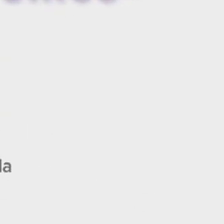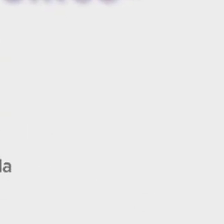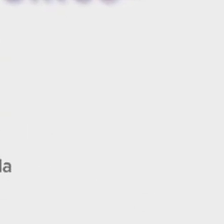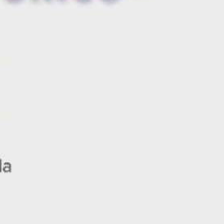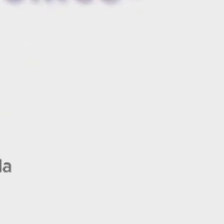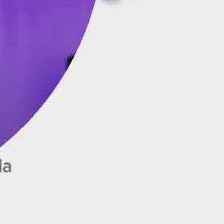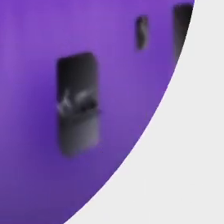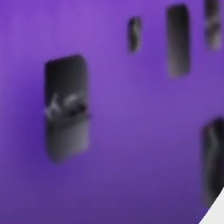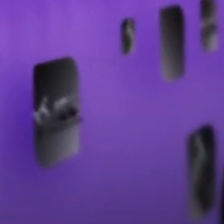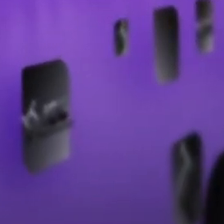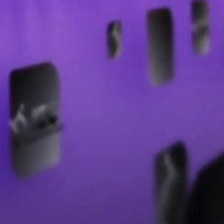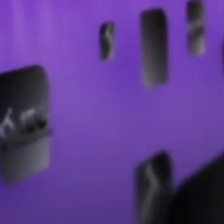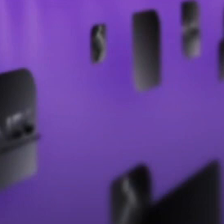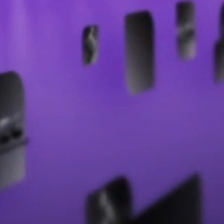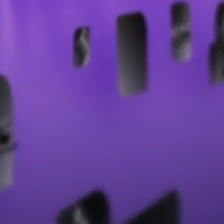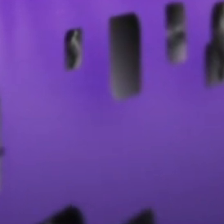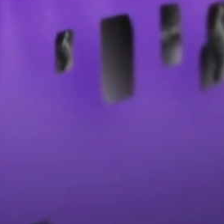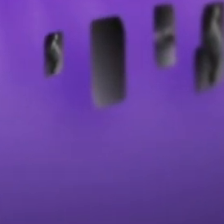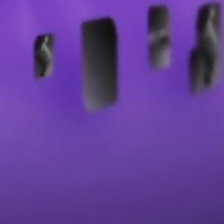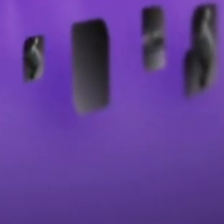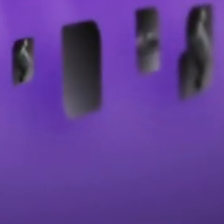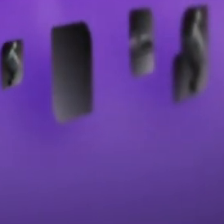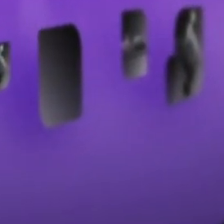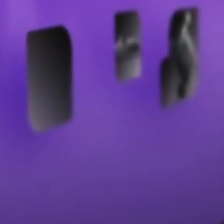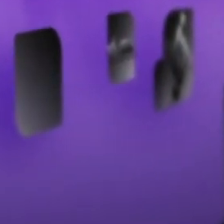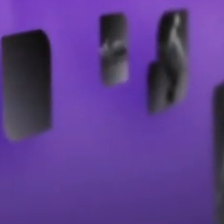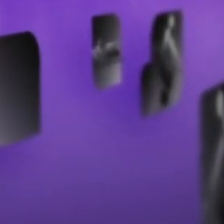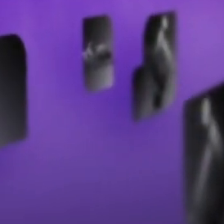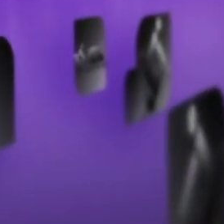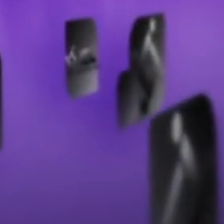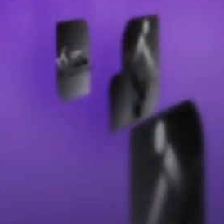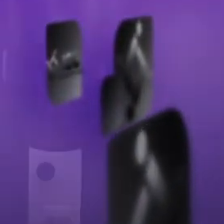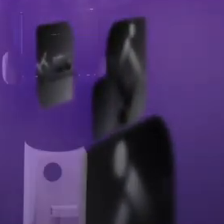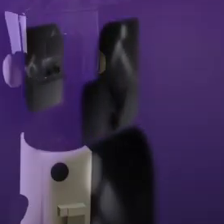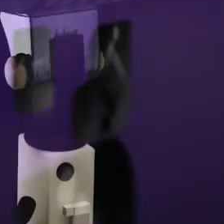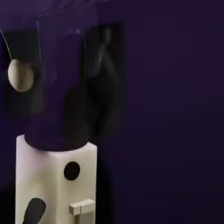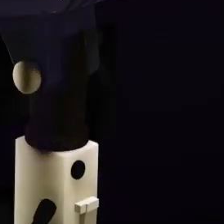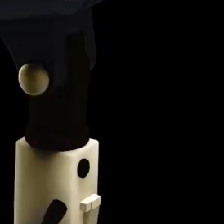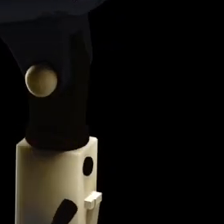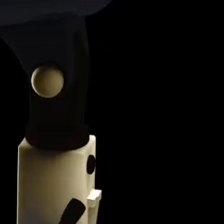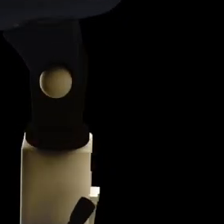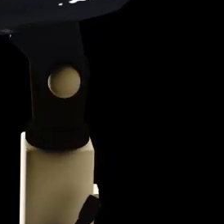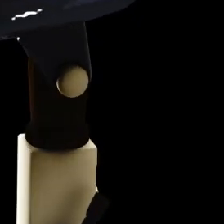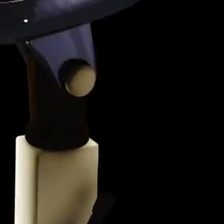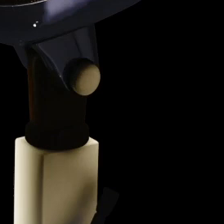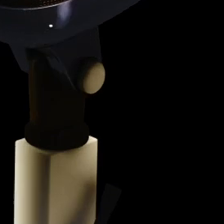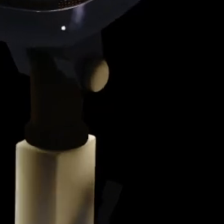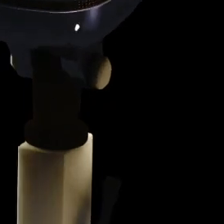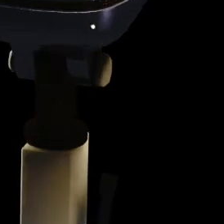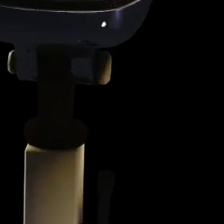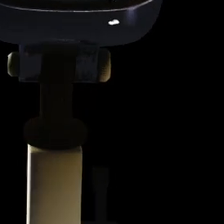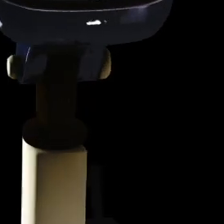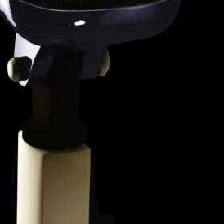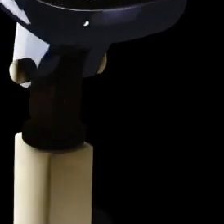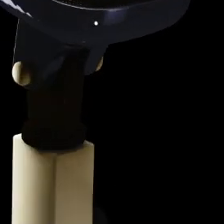Los temas democrático-electorales al alcance de la ciudadanía. Hola, ¿qué tal? Bienvenidos a su programa La Urna, producción